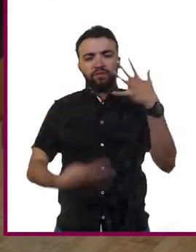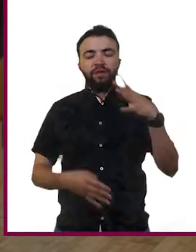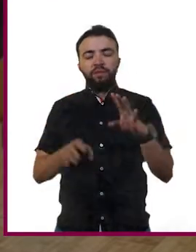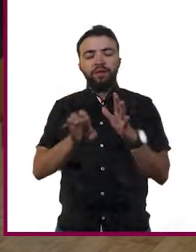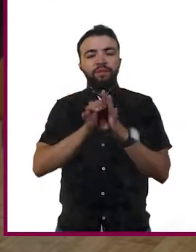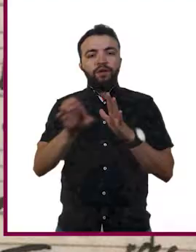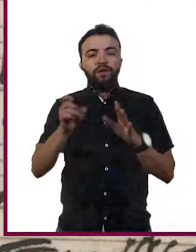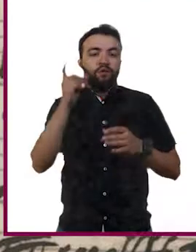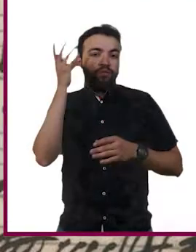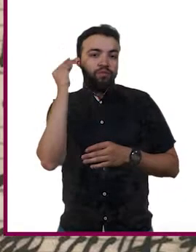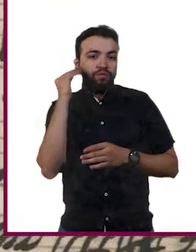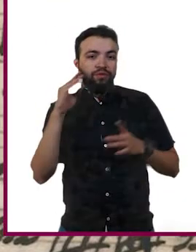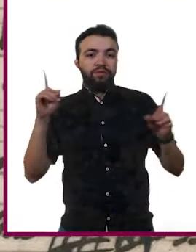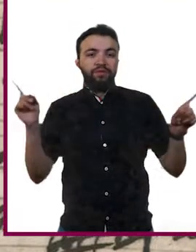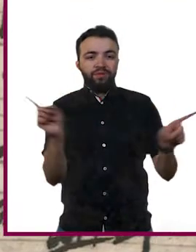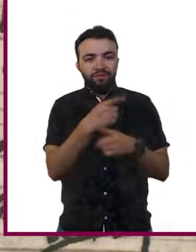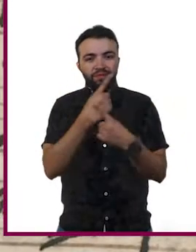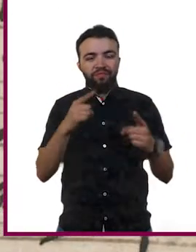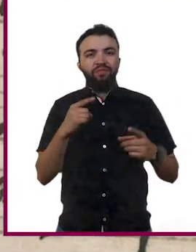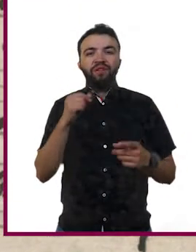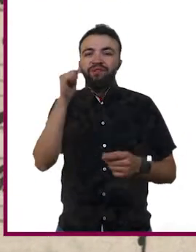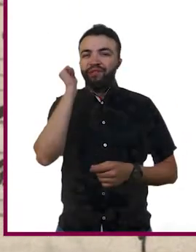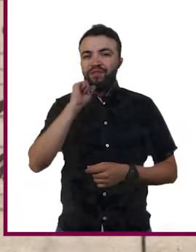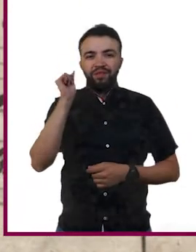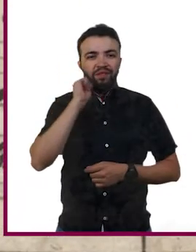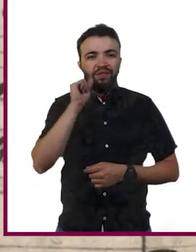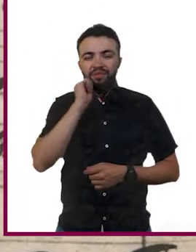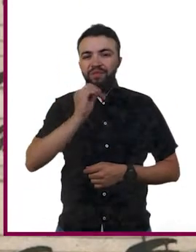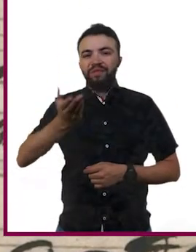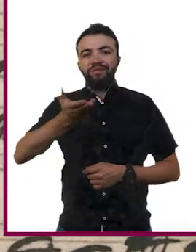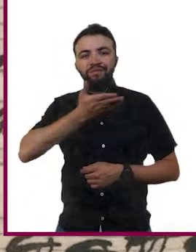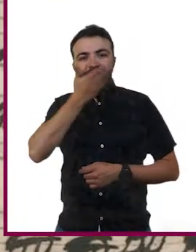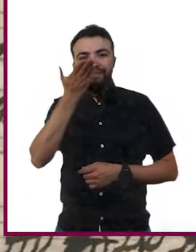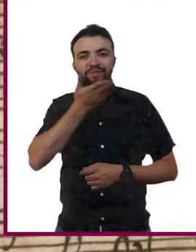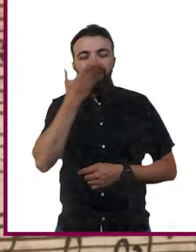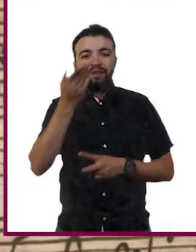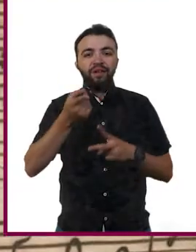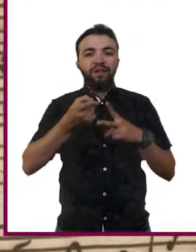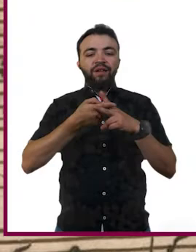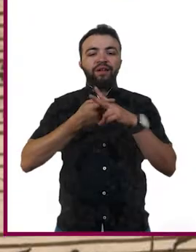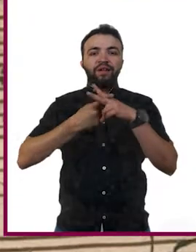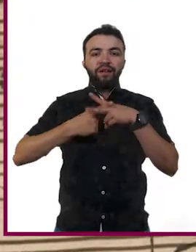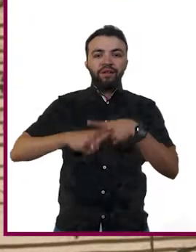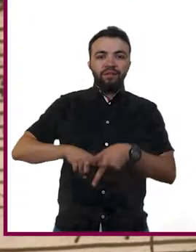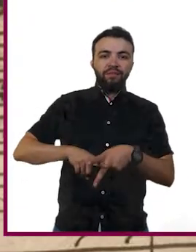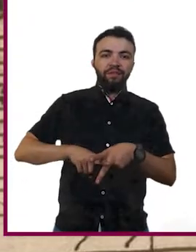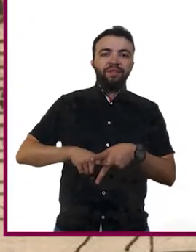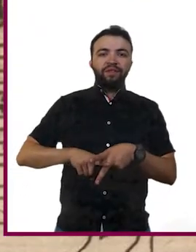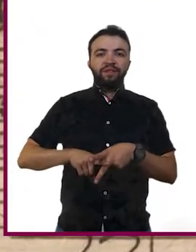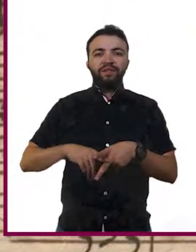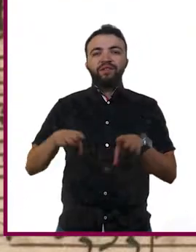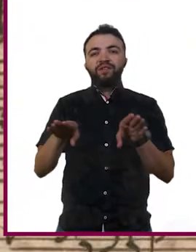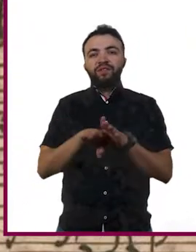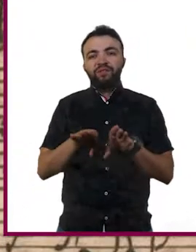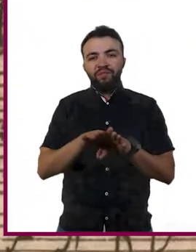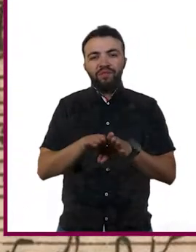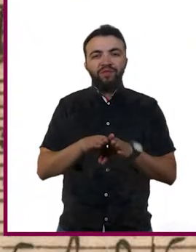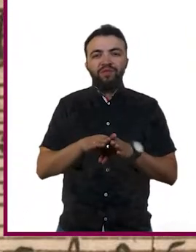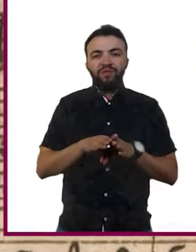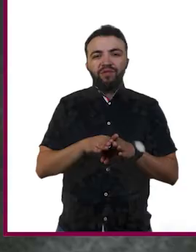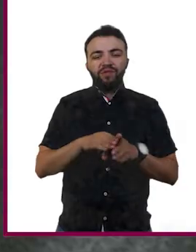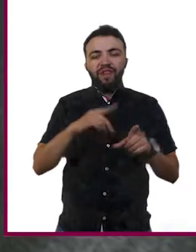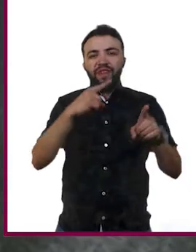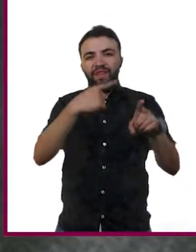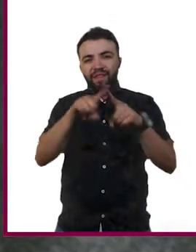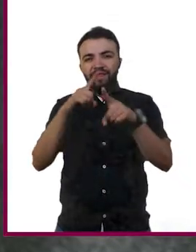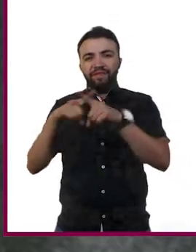estamos acostumbrados a que, digamos, el repertorio, lo que escuchamos, empieza a partir de Bach, si bien, para adelante. Y